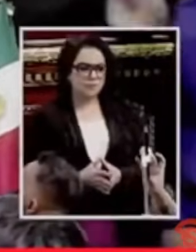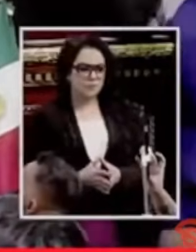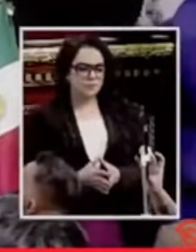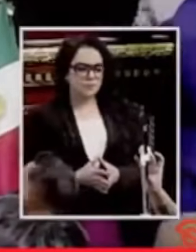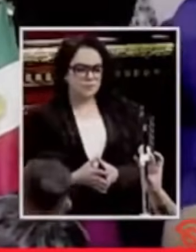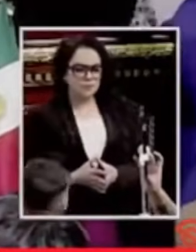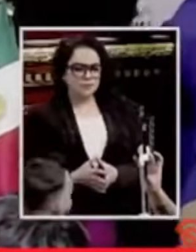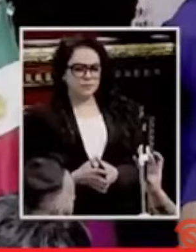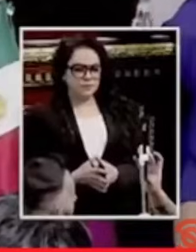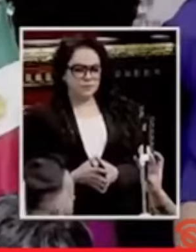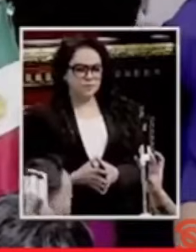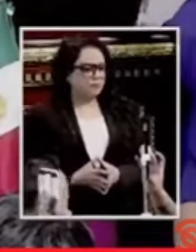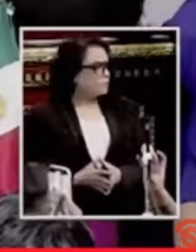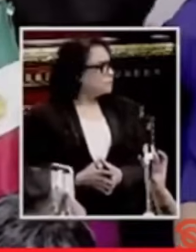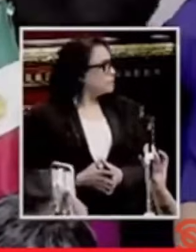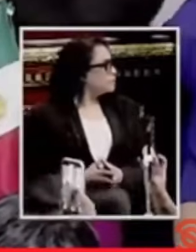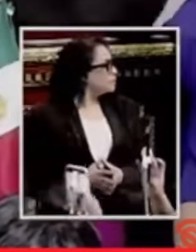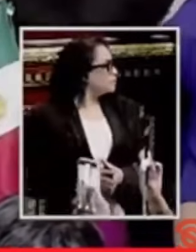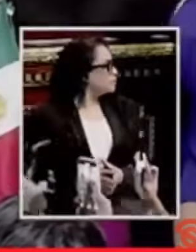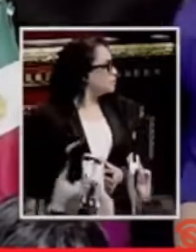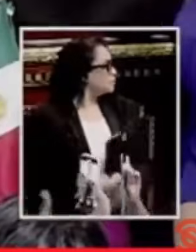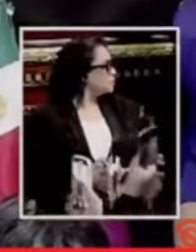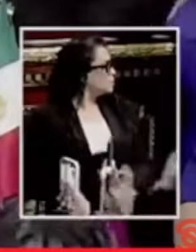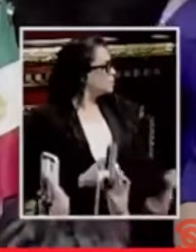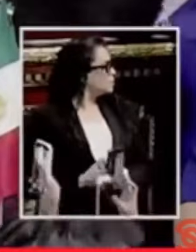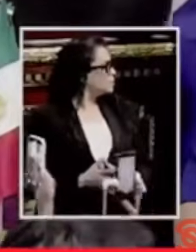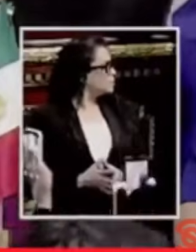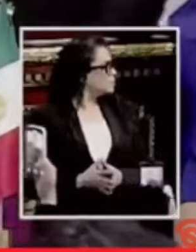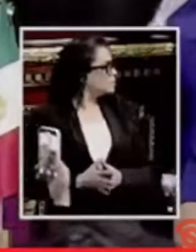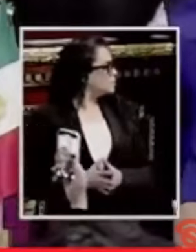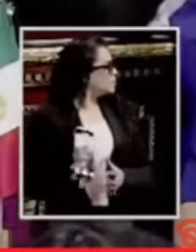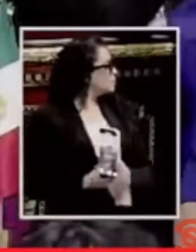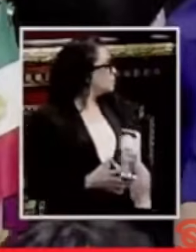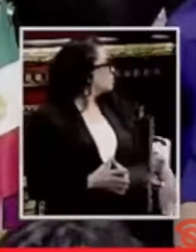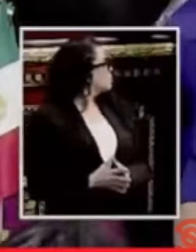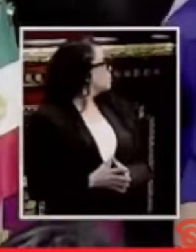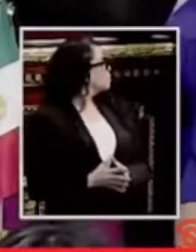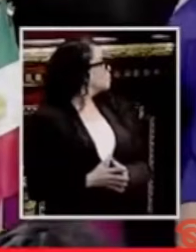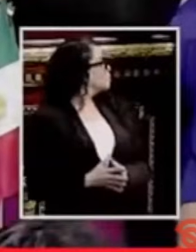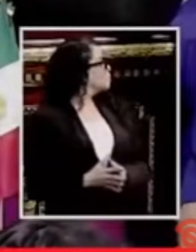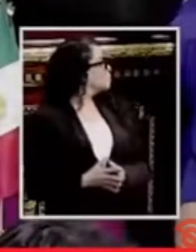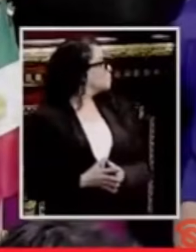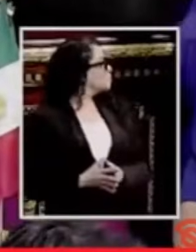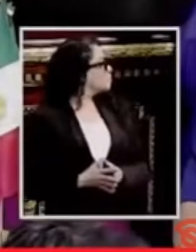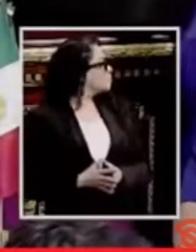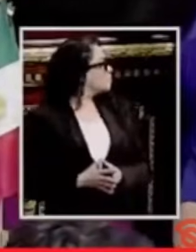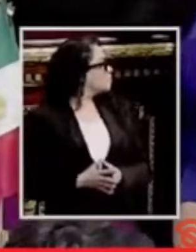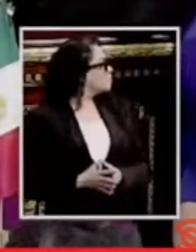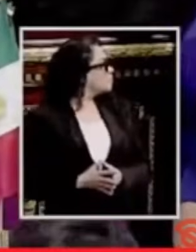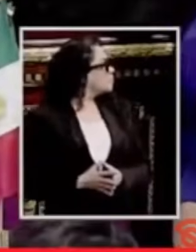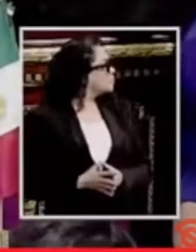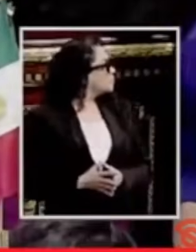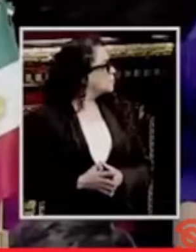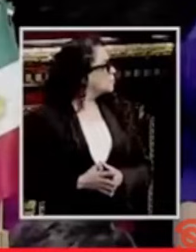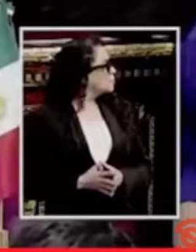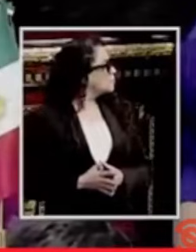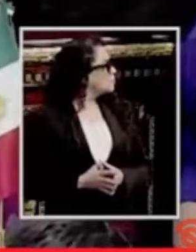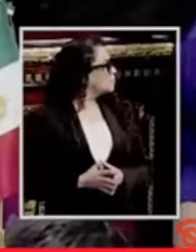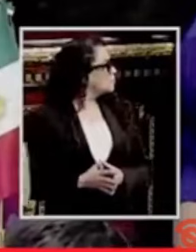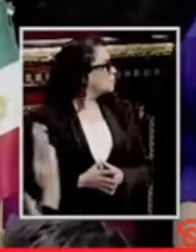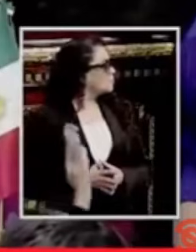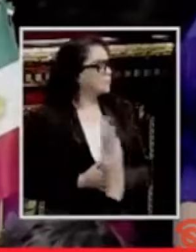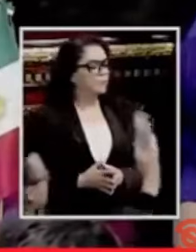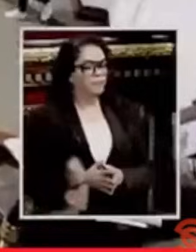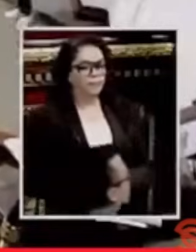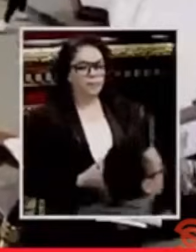intenten condicionarnos, porque nosotros sí sabemos para qué estamos en el Congreso y es para